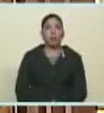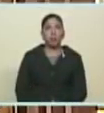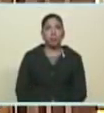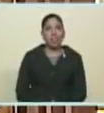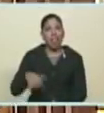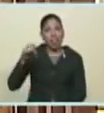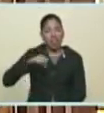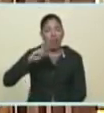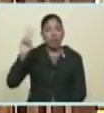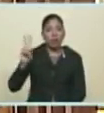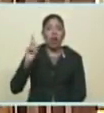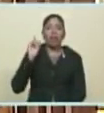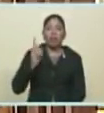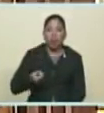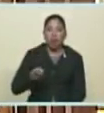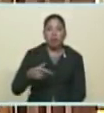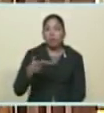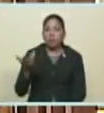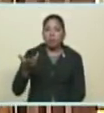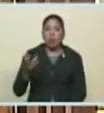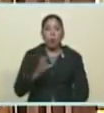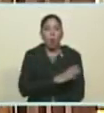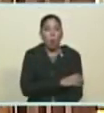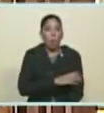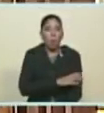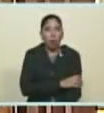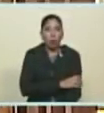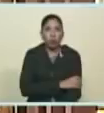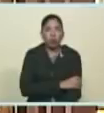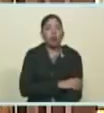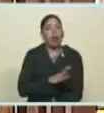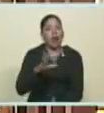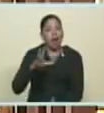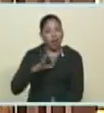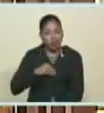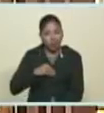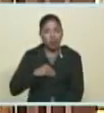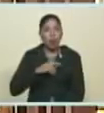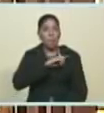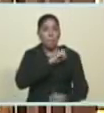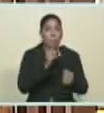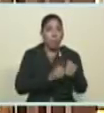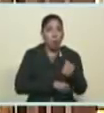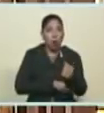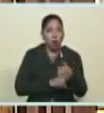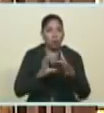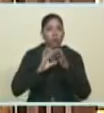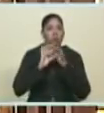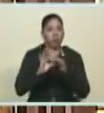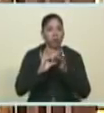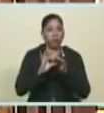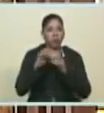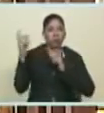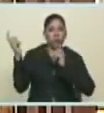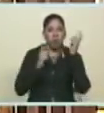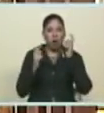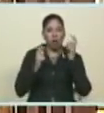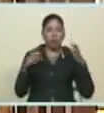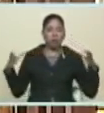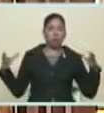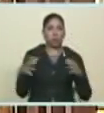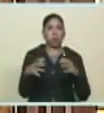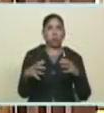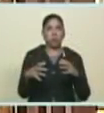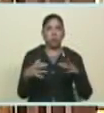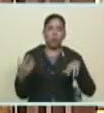En Venezuela tiene que haber una oposición que reconozca el poder, la fuerza del chavismo y de las